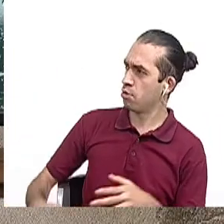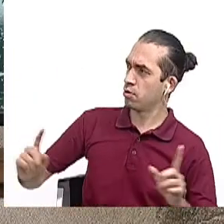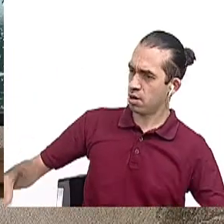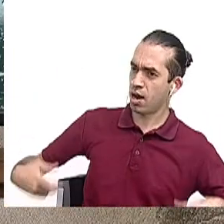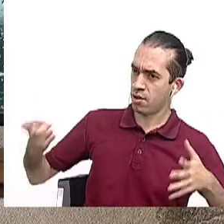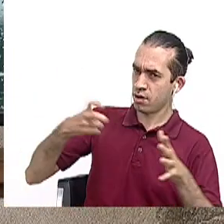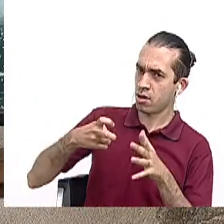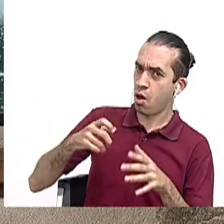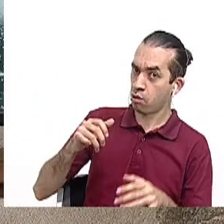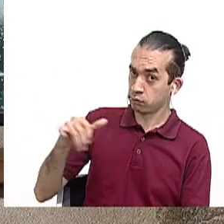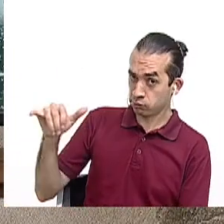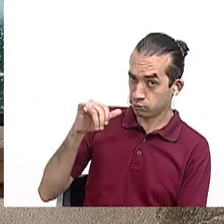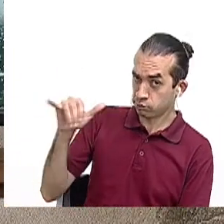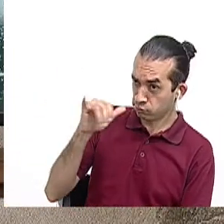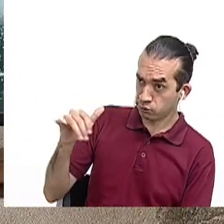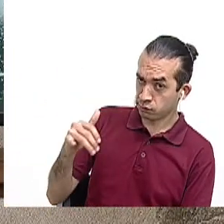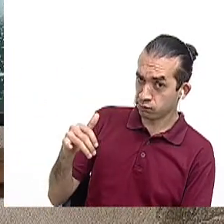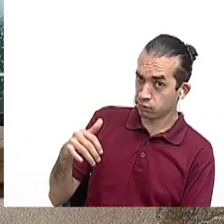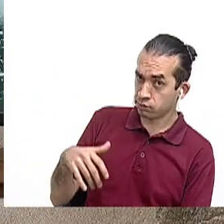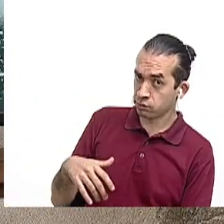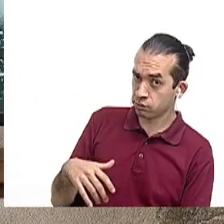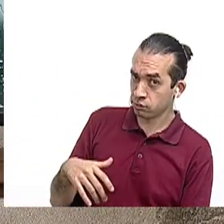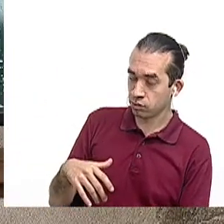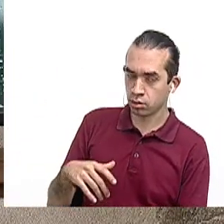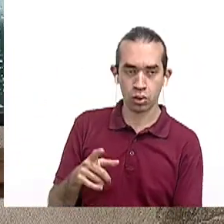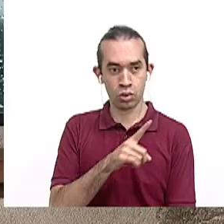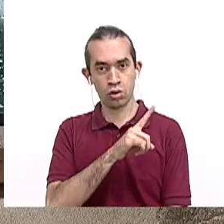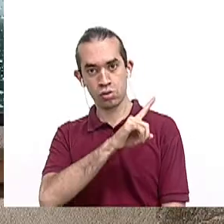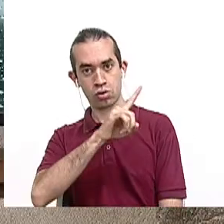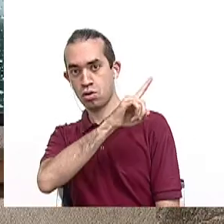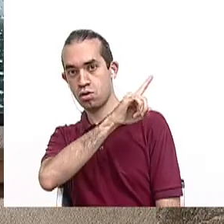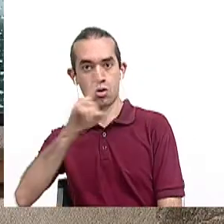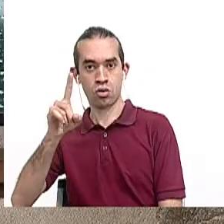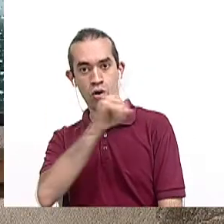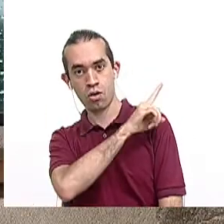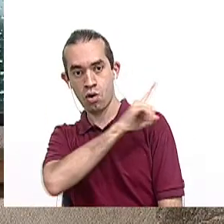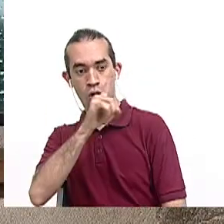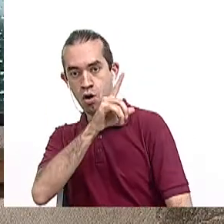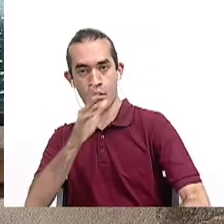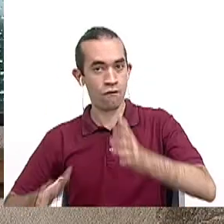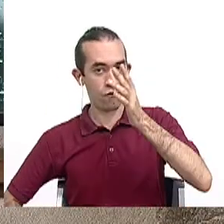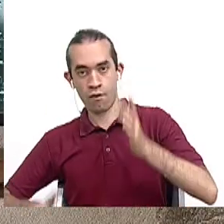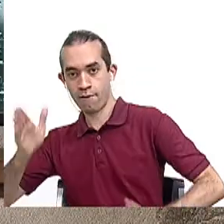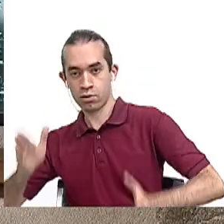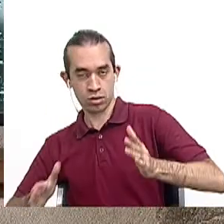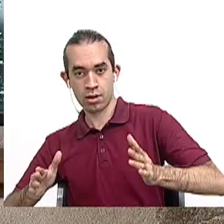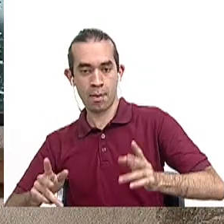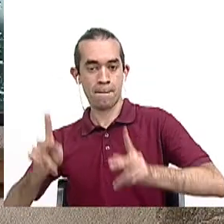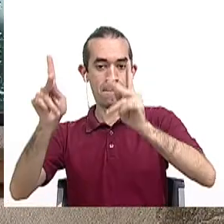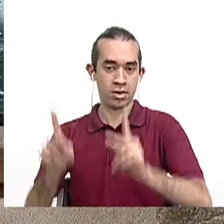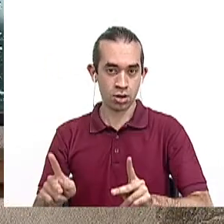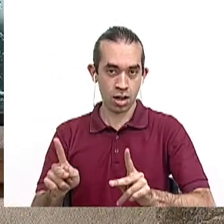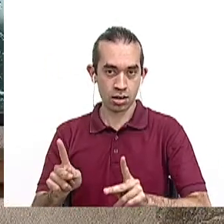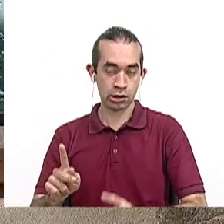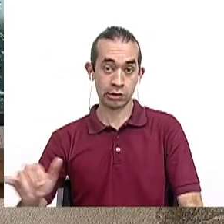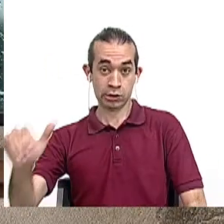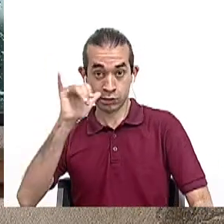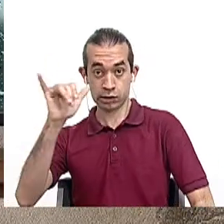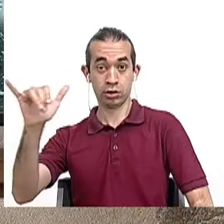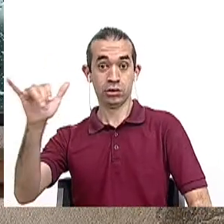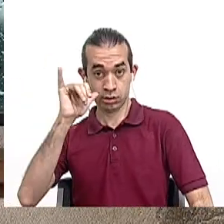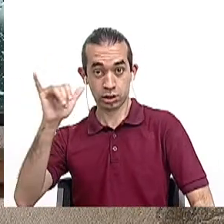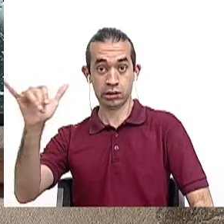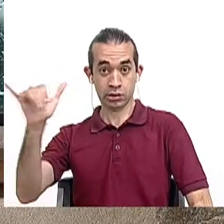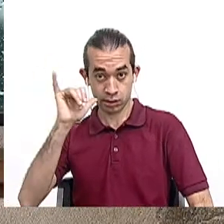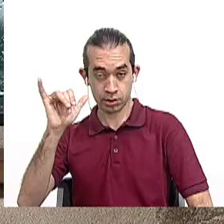no se tomó nada, obviamente, ¿ah? No, Espero. ni los robots ni las personas deben ingerir licor.